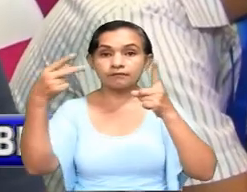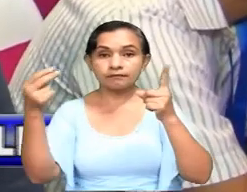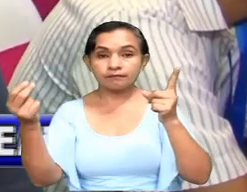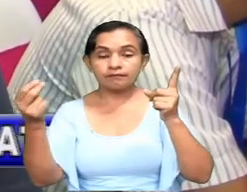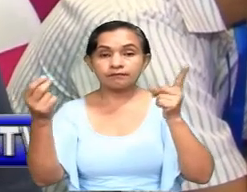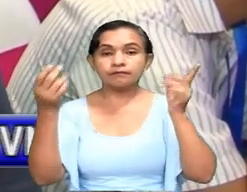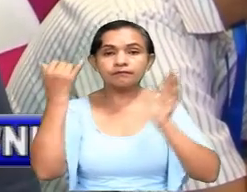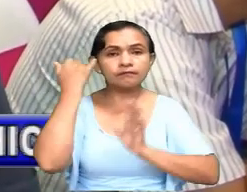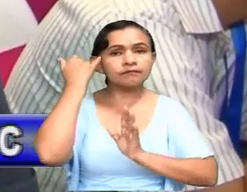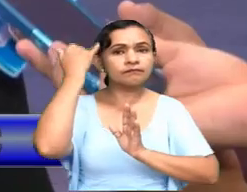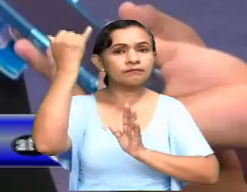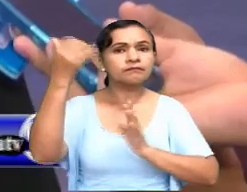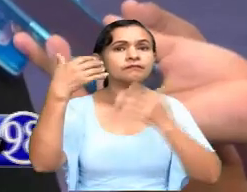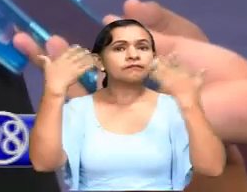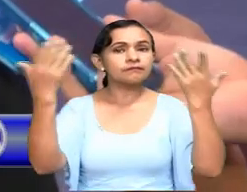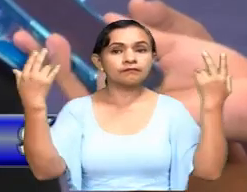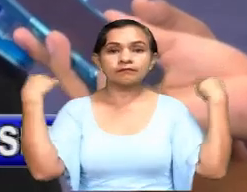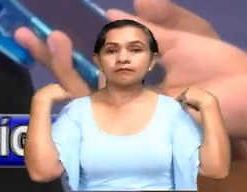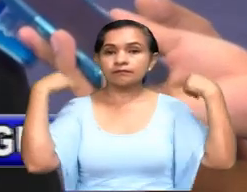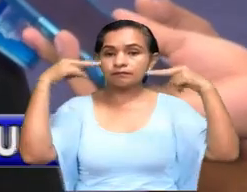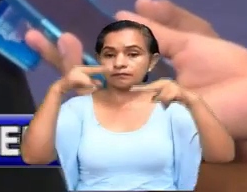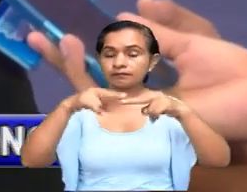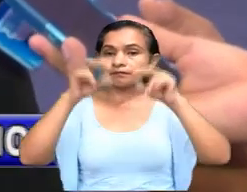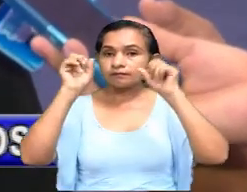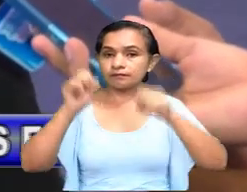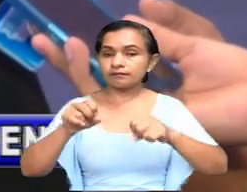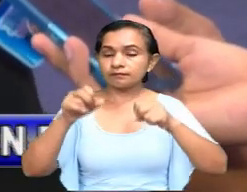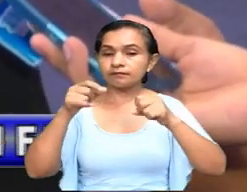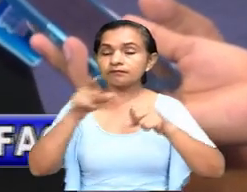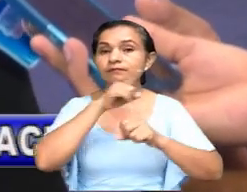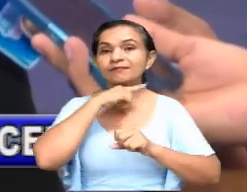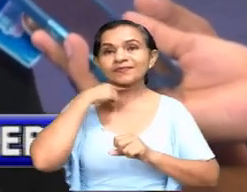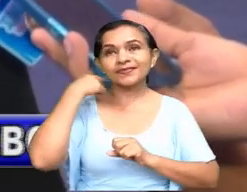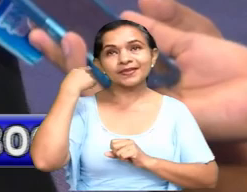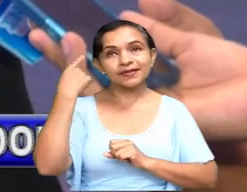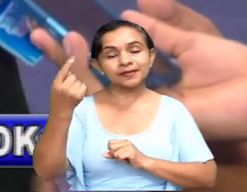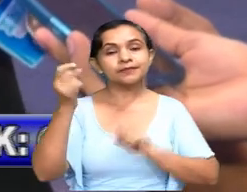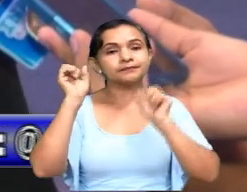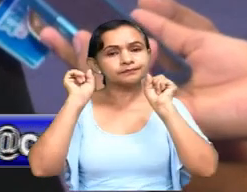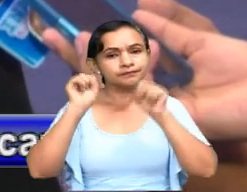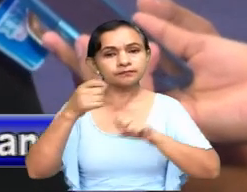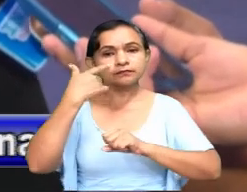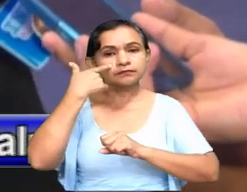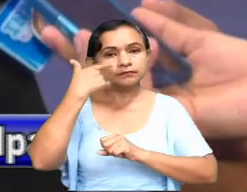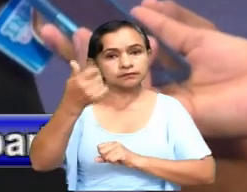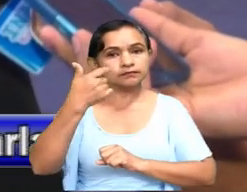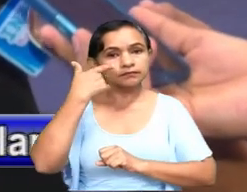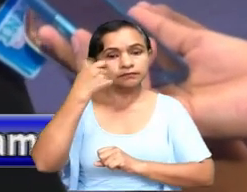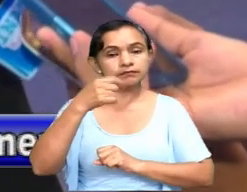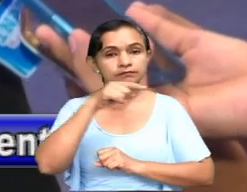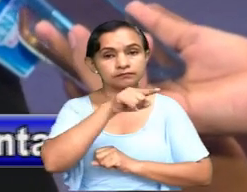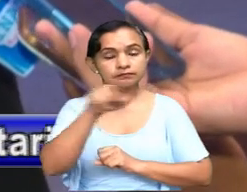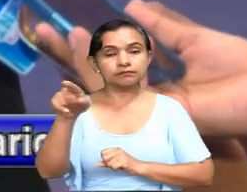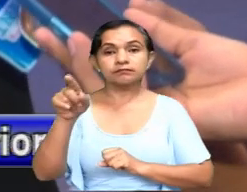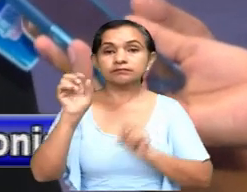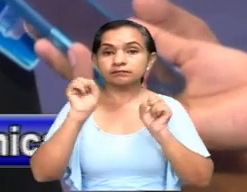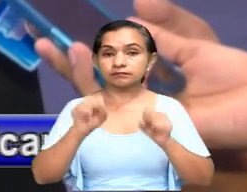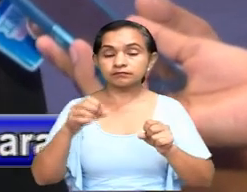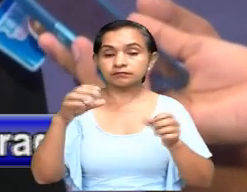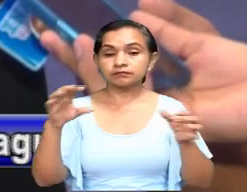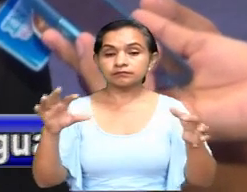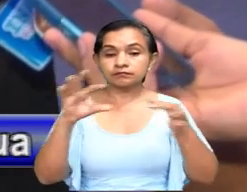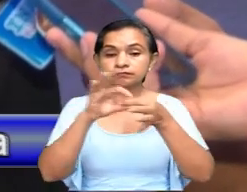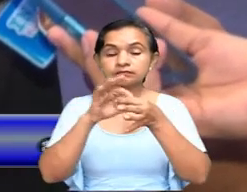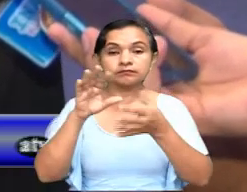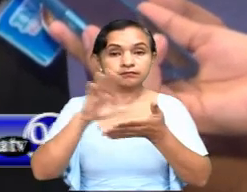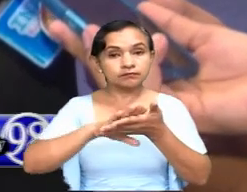con la idea de que los docentes puedan desde un ambiente real poder también conocer y que ese sea también parte de su